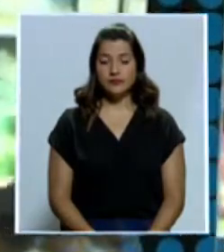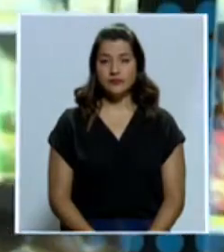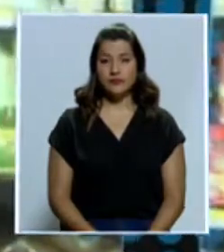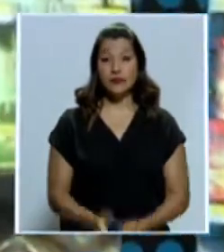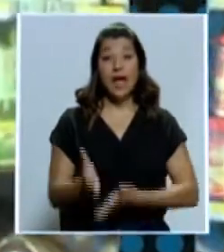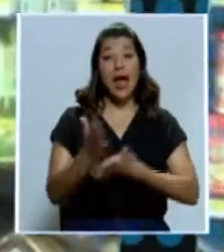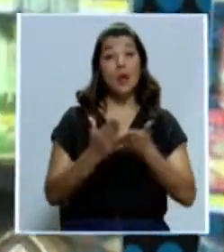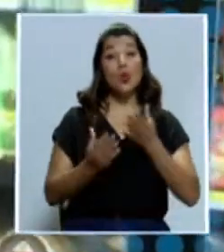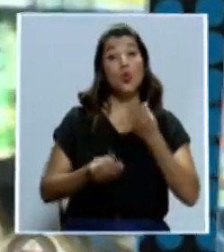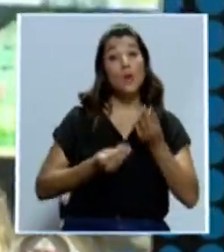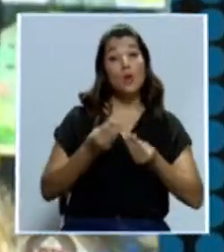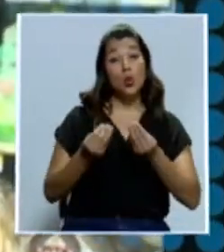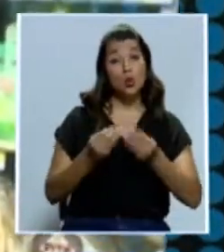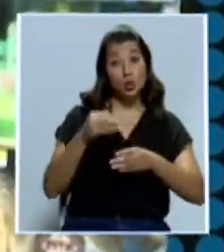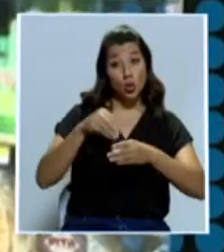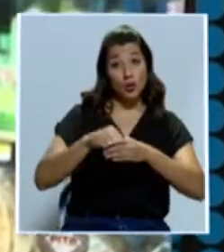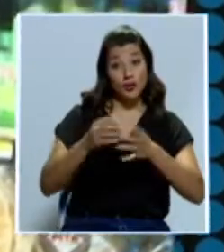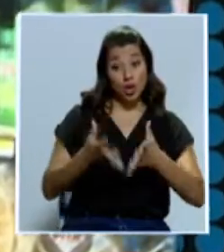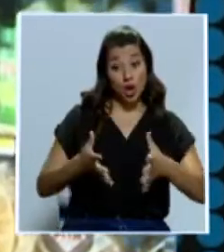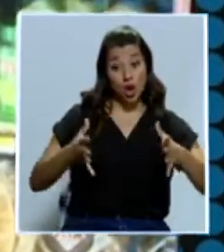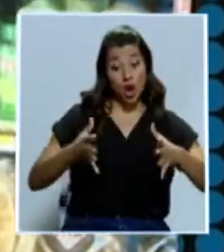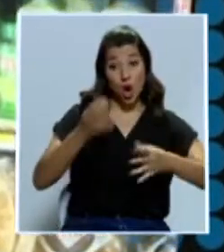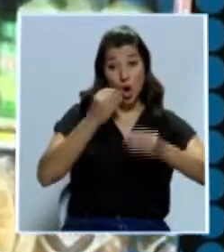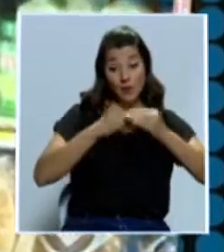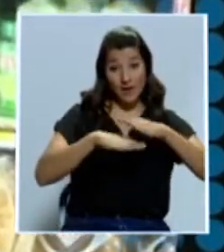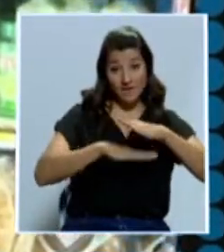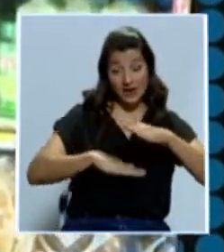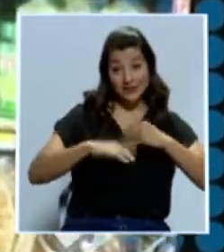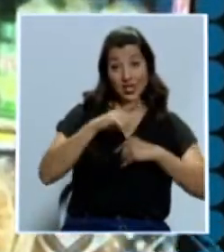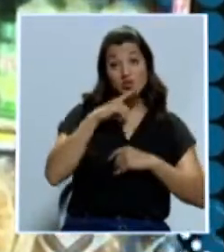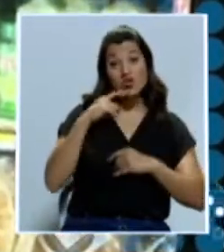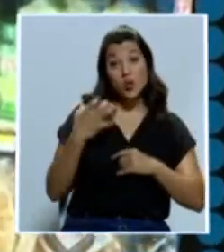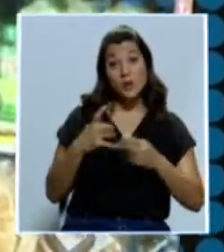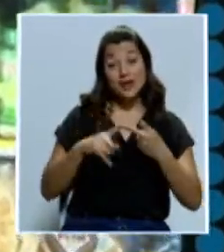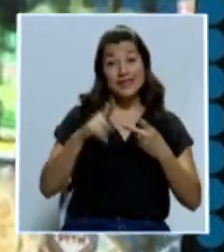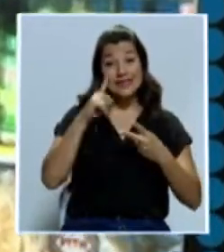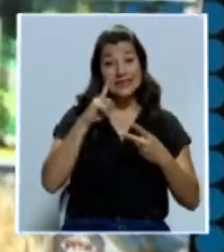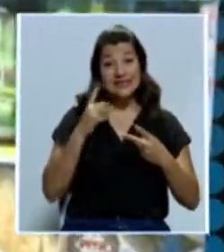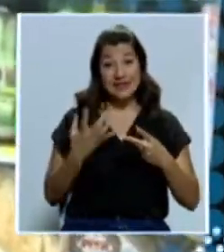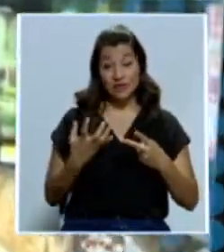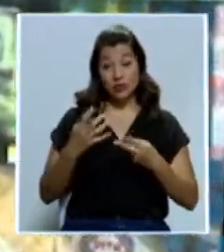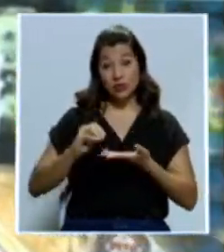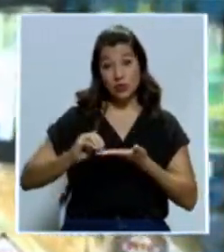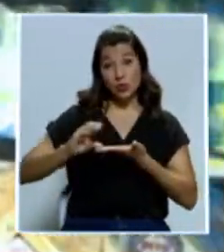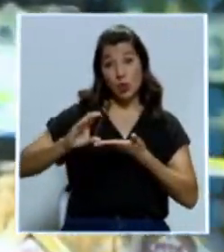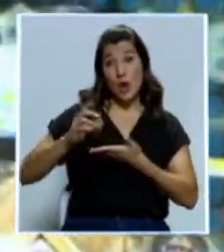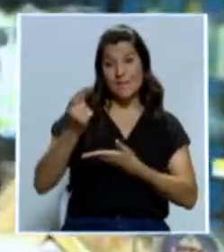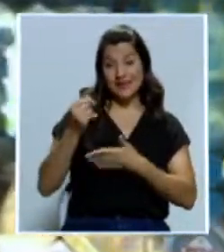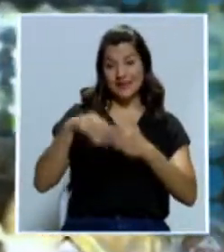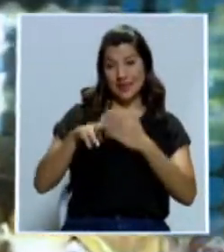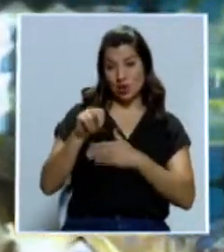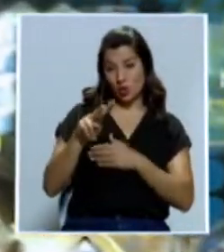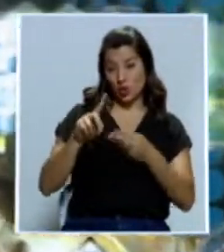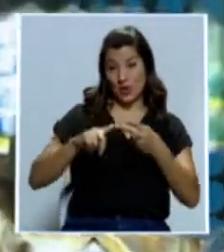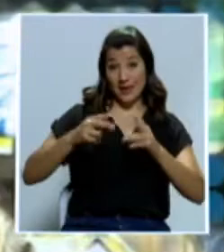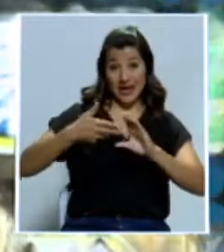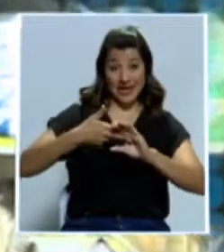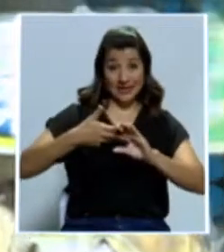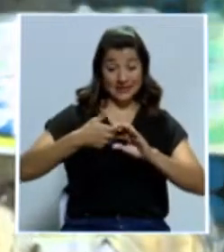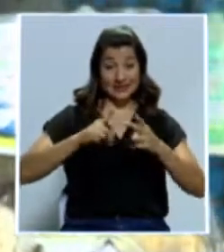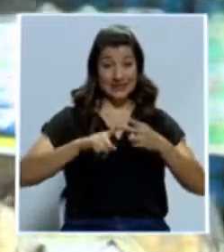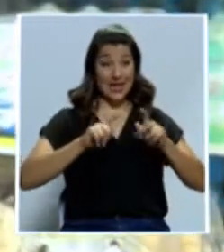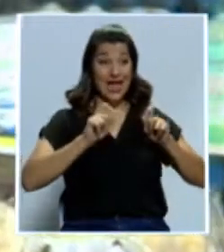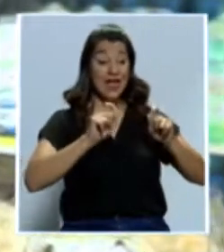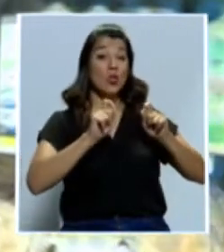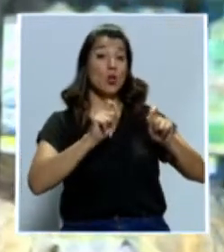Algunos productos de la canasta básica como el tomate y la cebolla subieron de precio en el mes de noviembre, mientras que la gasolina y la educación primaria